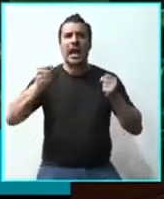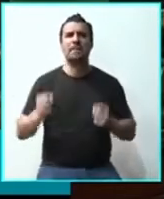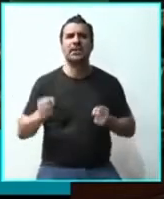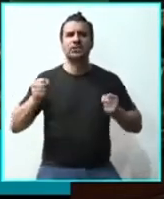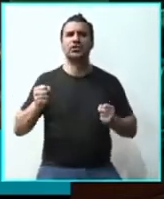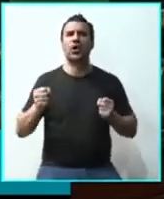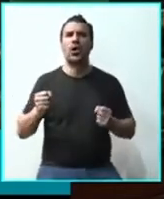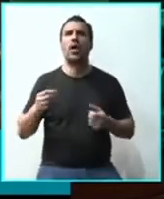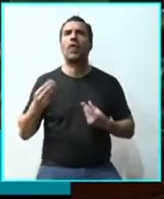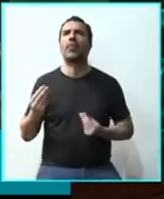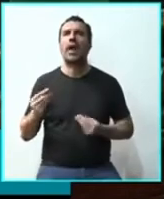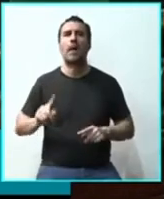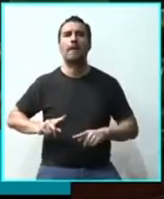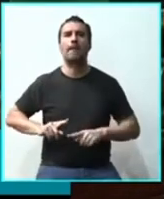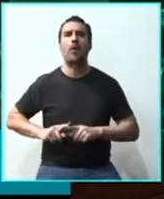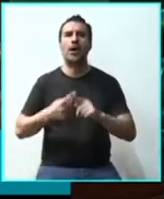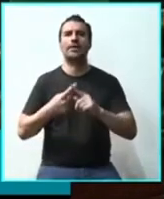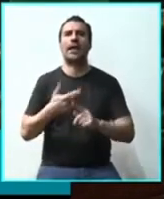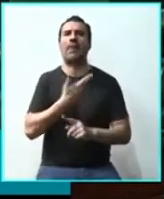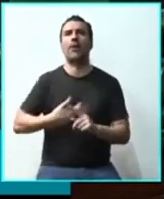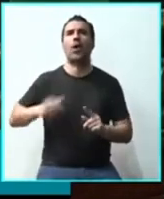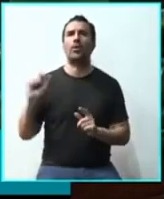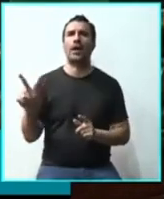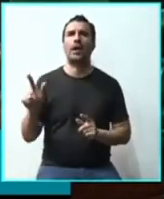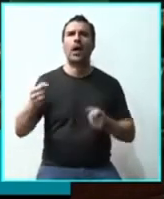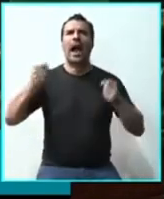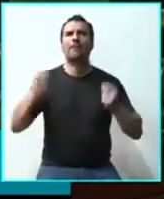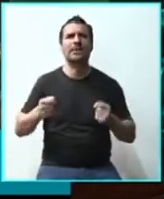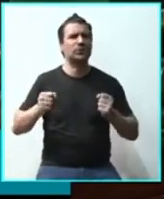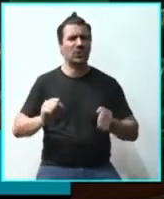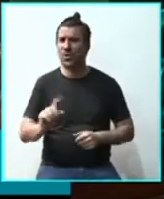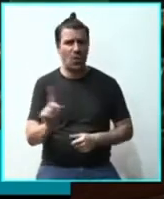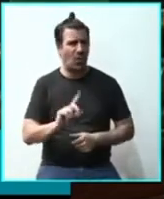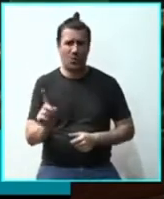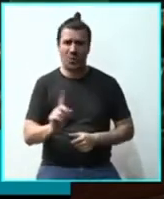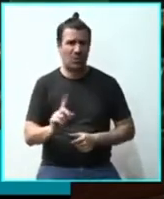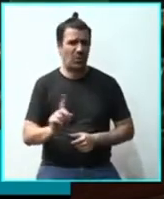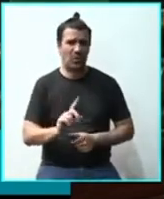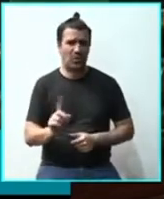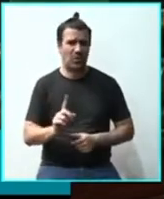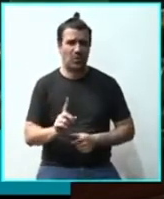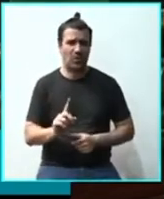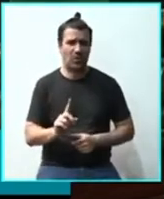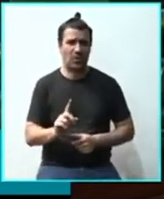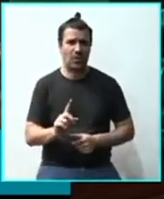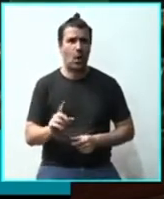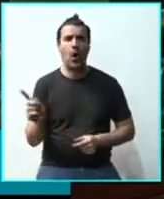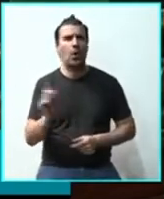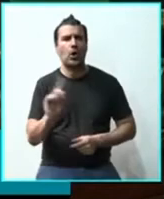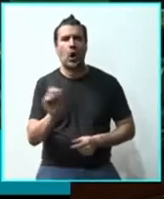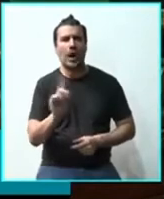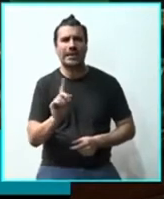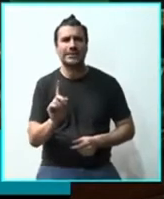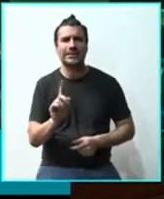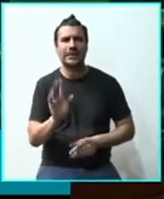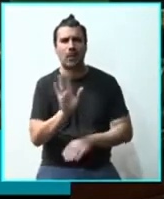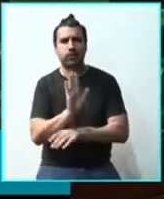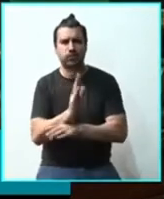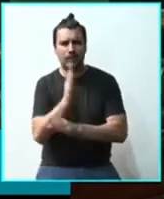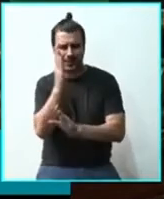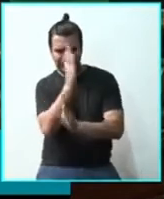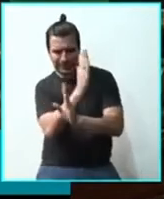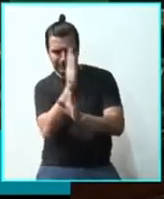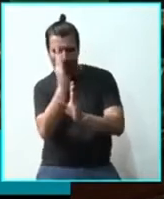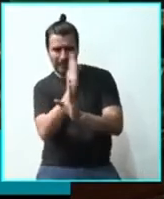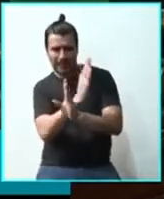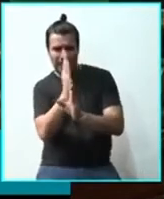de políticas de Estado. No se trata de una conspiración policial en